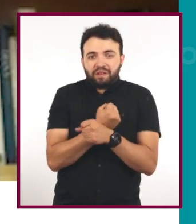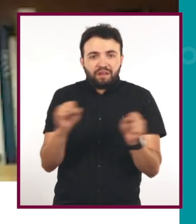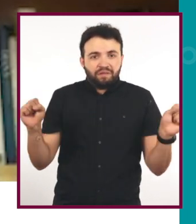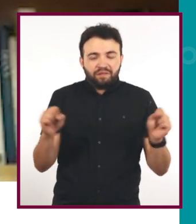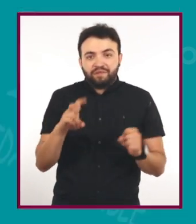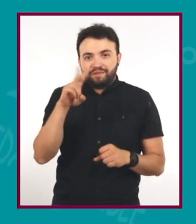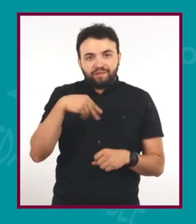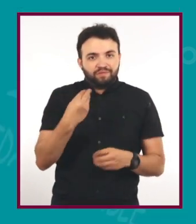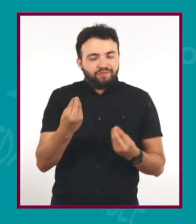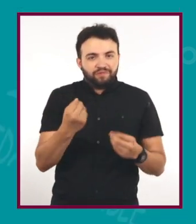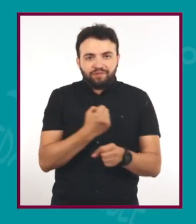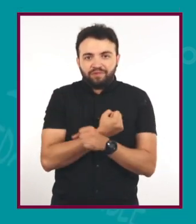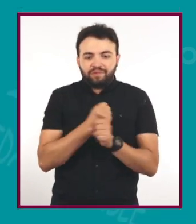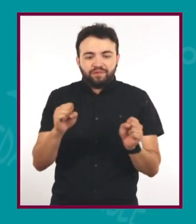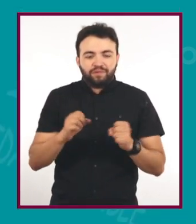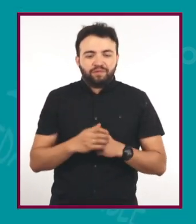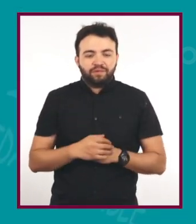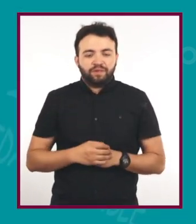muy aburrida.